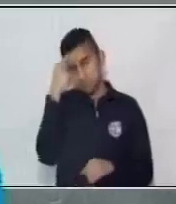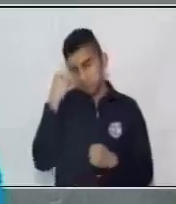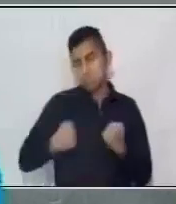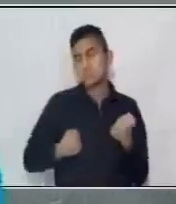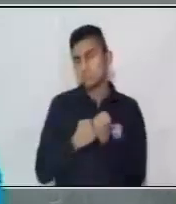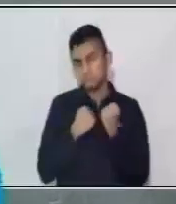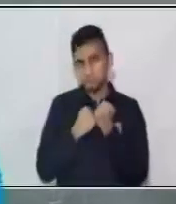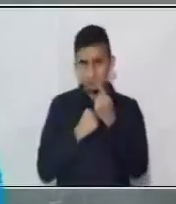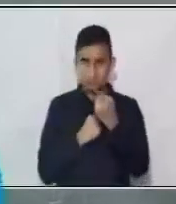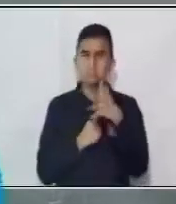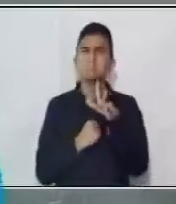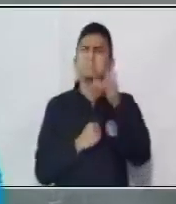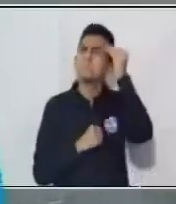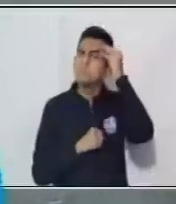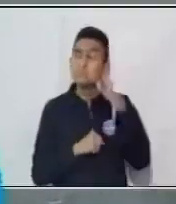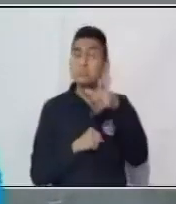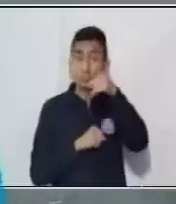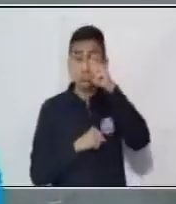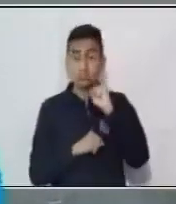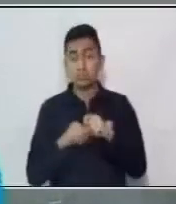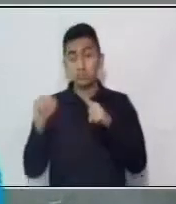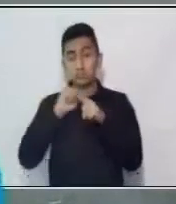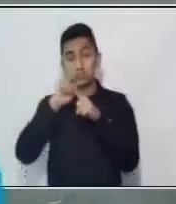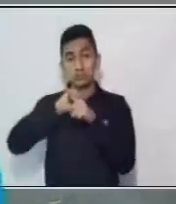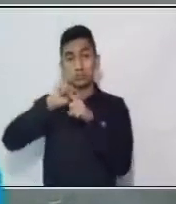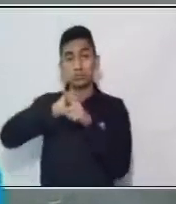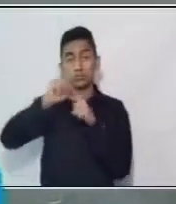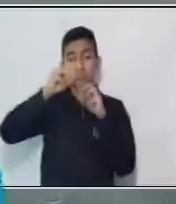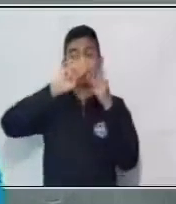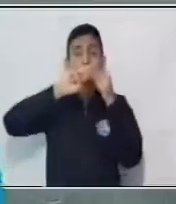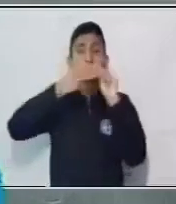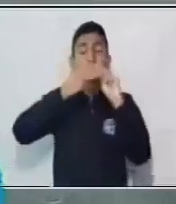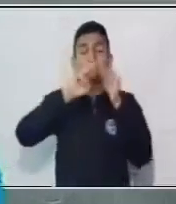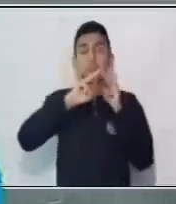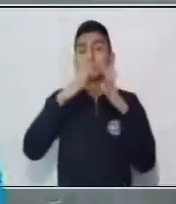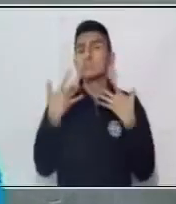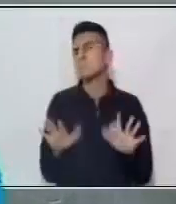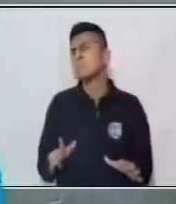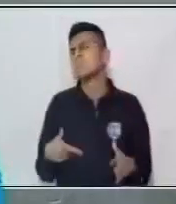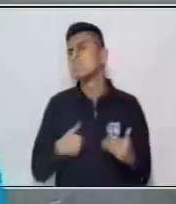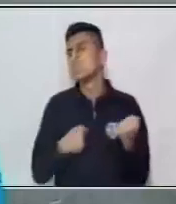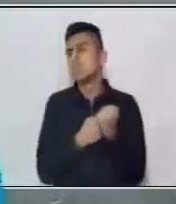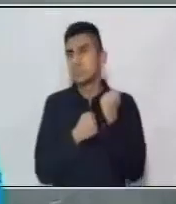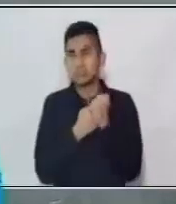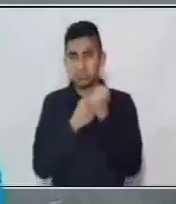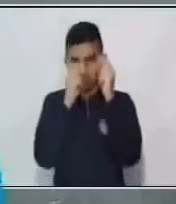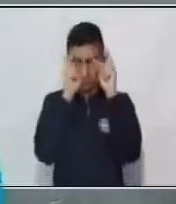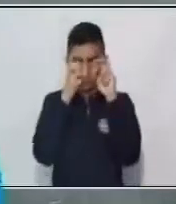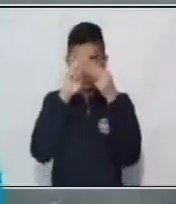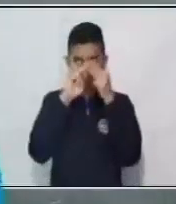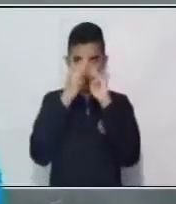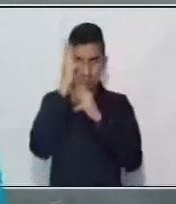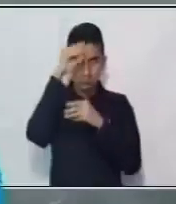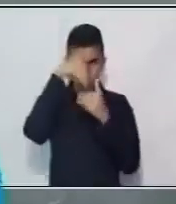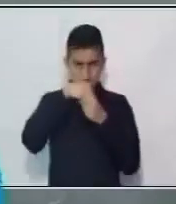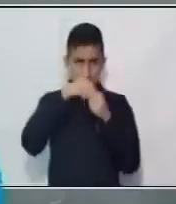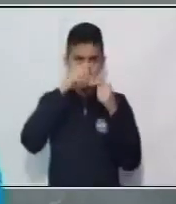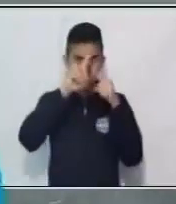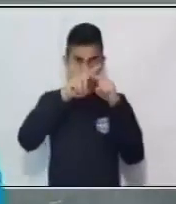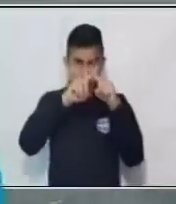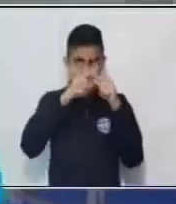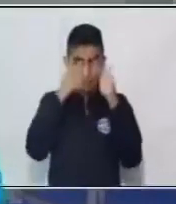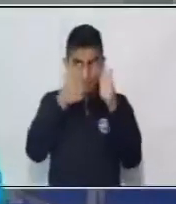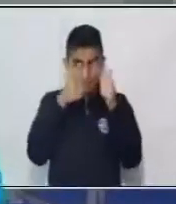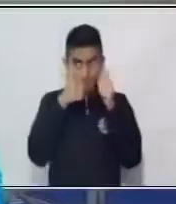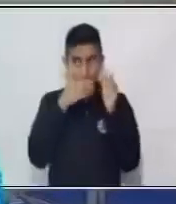a desarrollar mentalmente todas las habilidades matemáticas, principalmente la de la multiplicación.